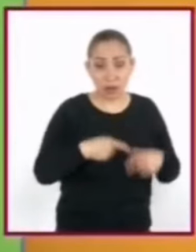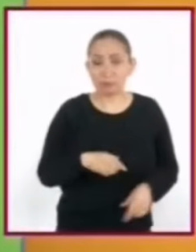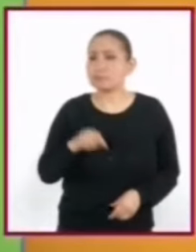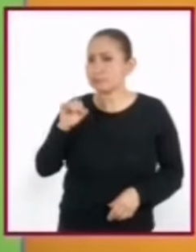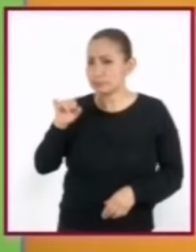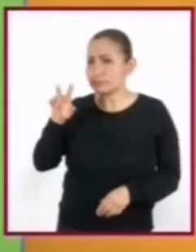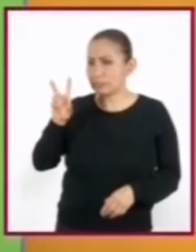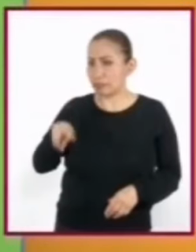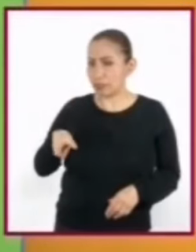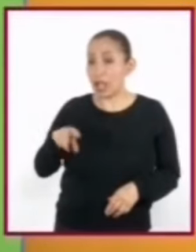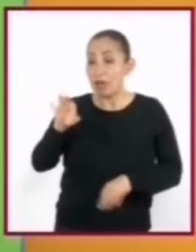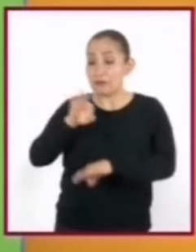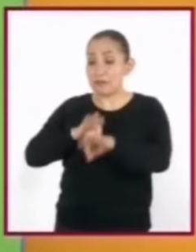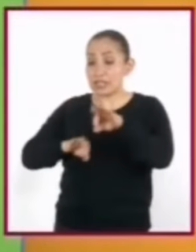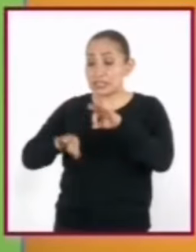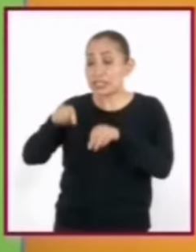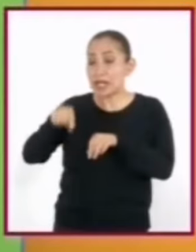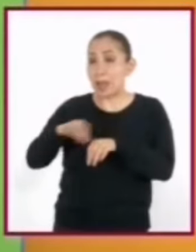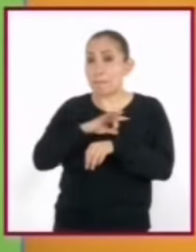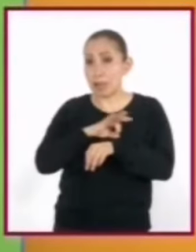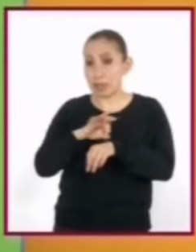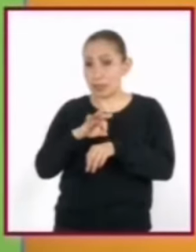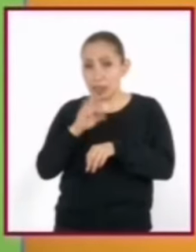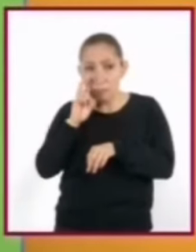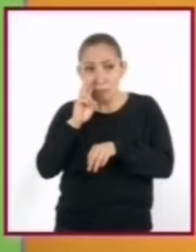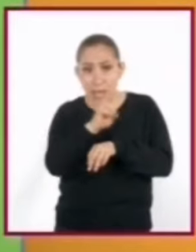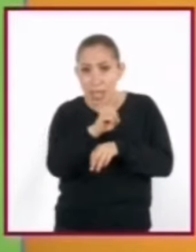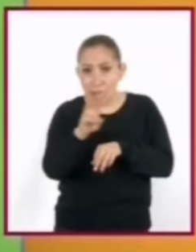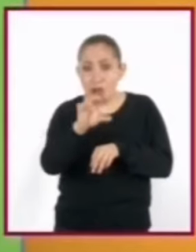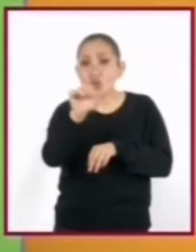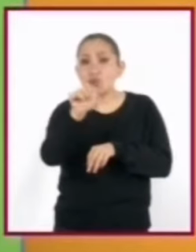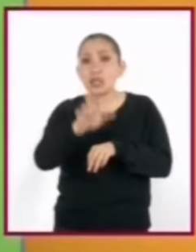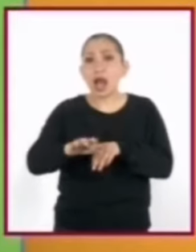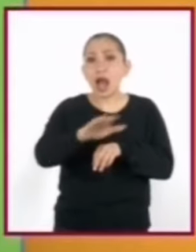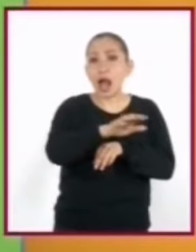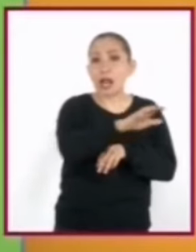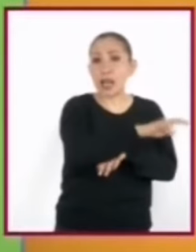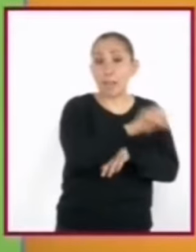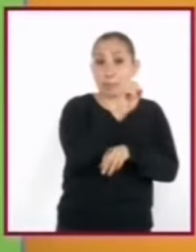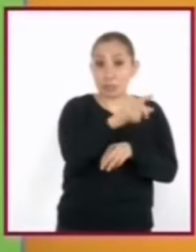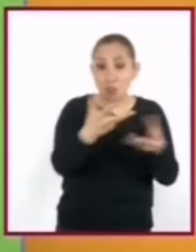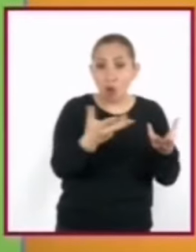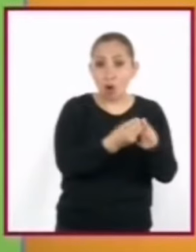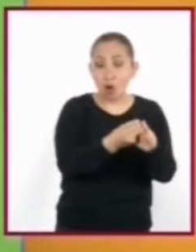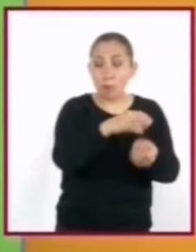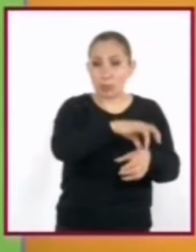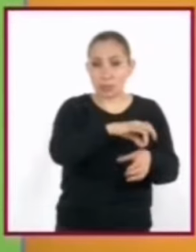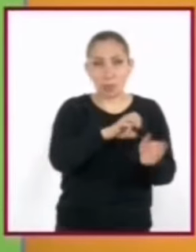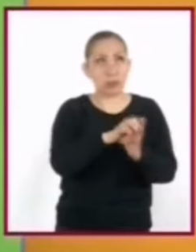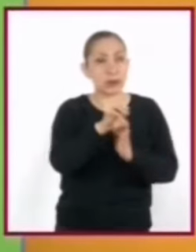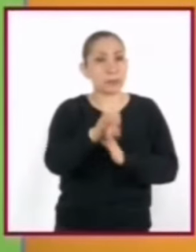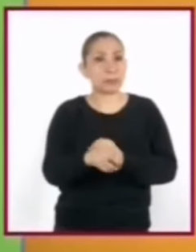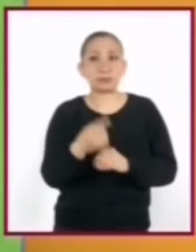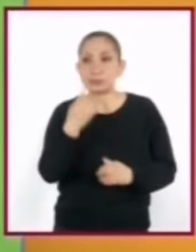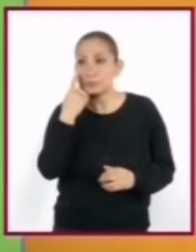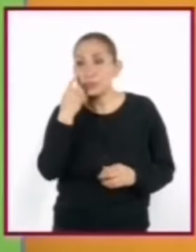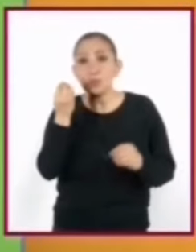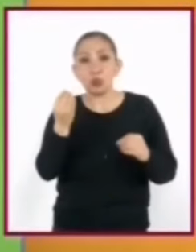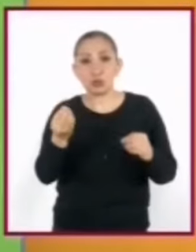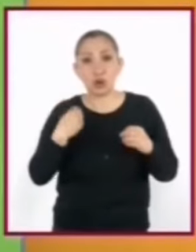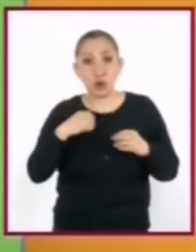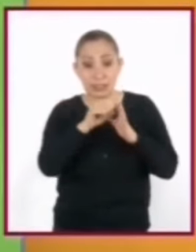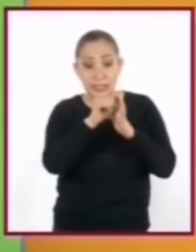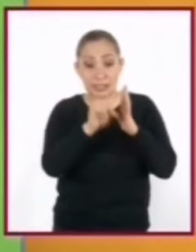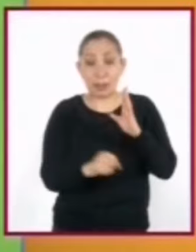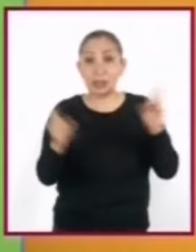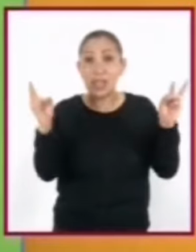duda alguna, la física se puede encontrar también en otras áreas de la medicina. Por ejemplo, muchos sistemas